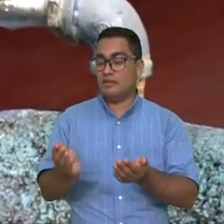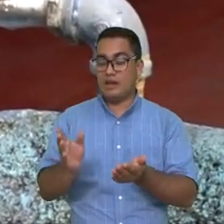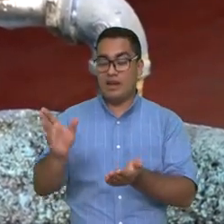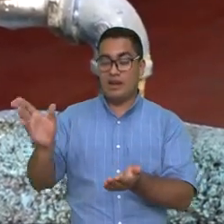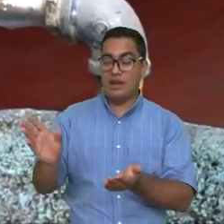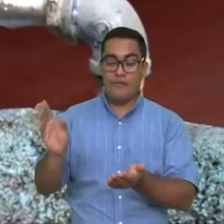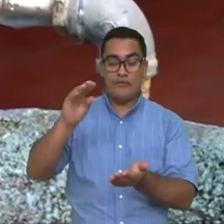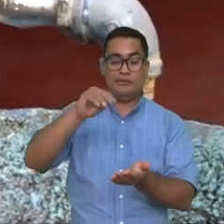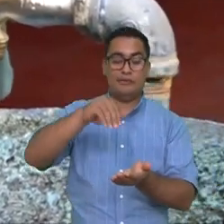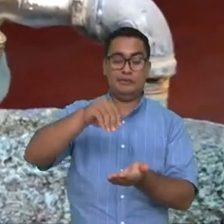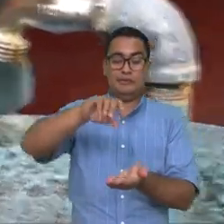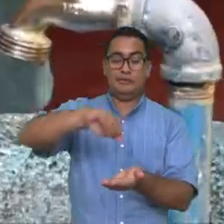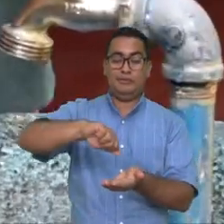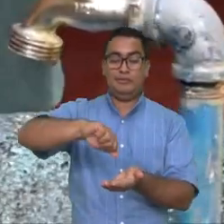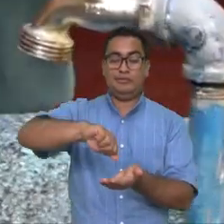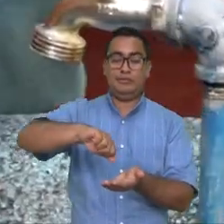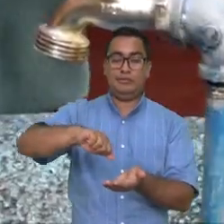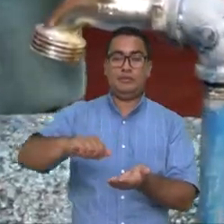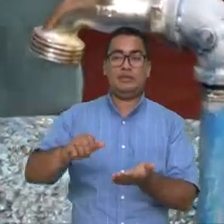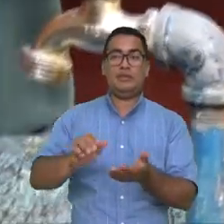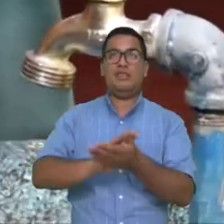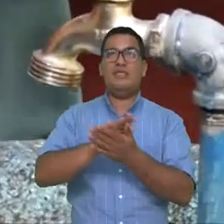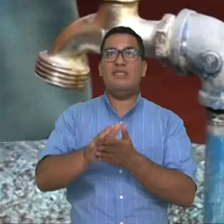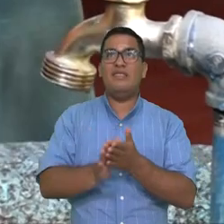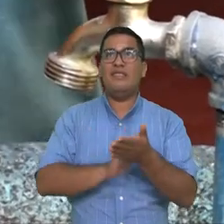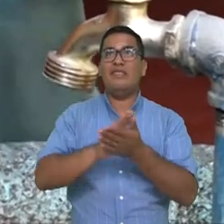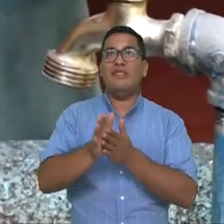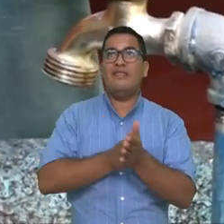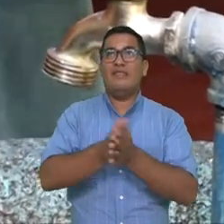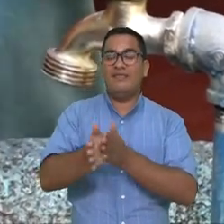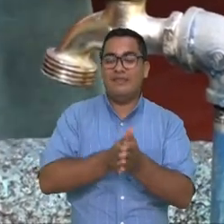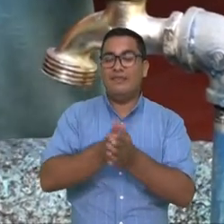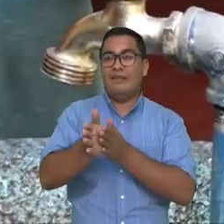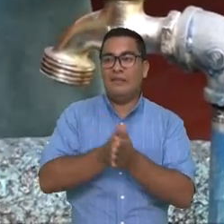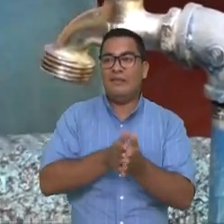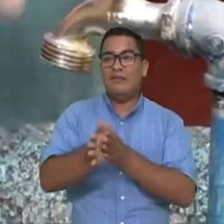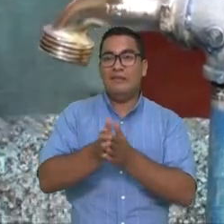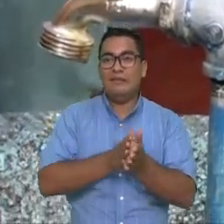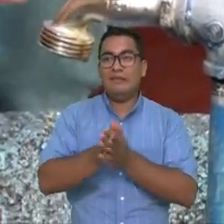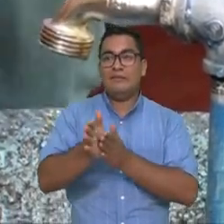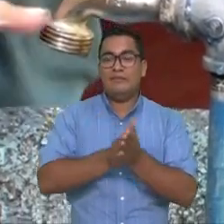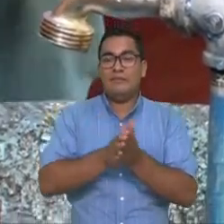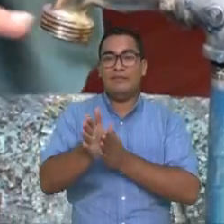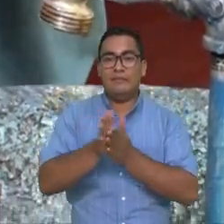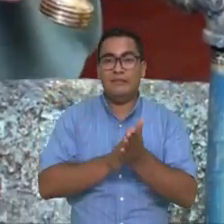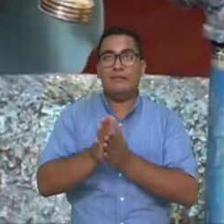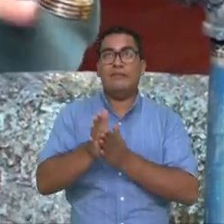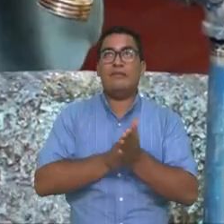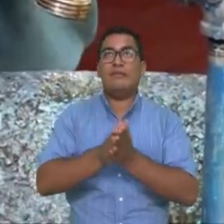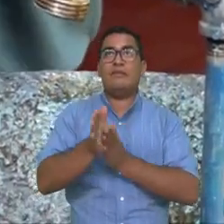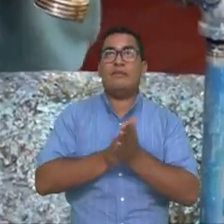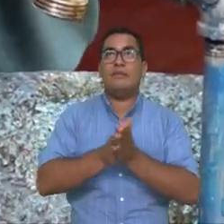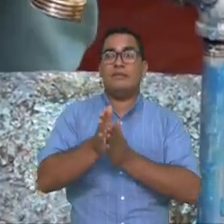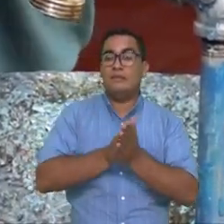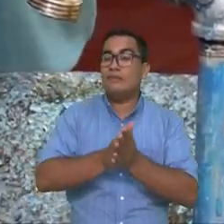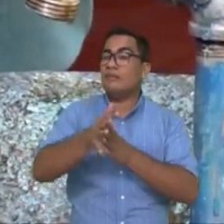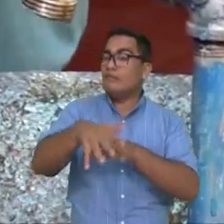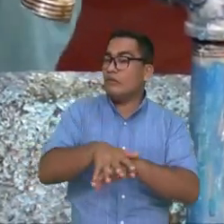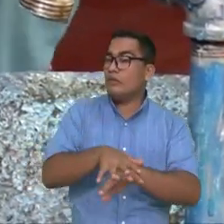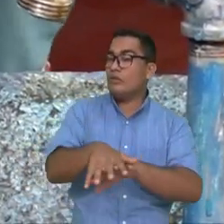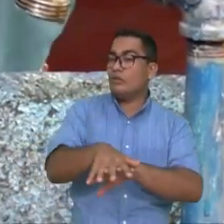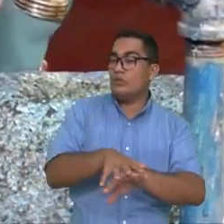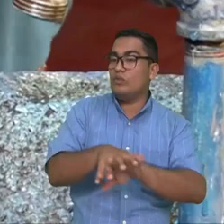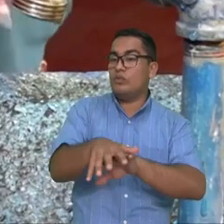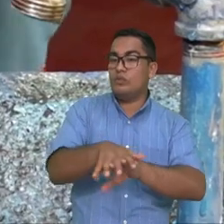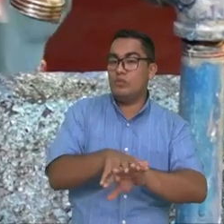se aplica el jabón y se hace el lavado al menos 20 segundos cada movimiento, para que el jabón penetre en aquellos lugares. Se pasa por